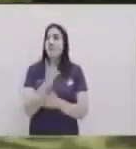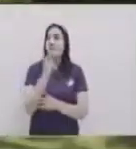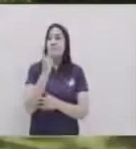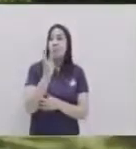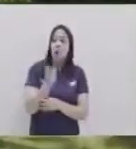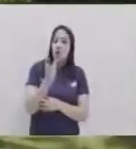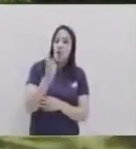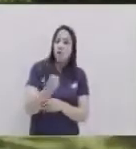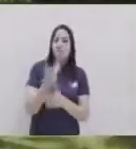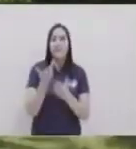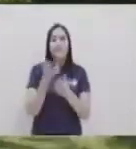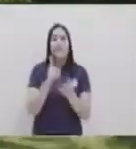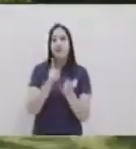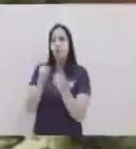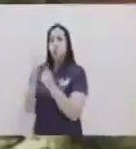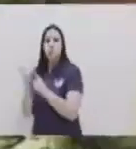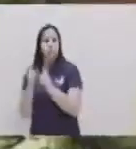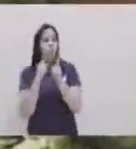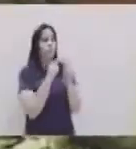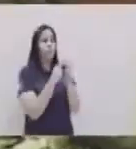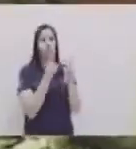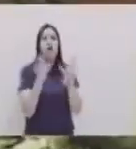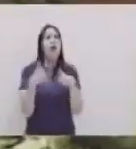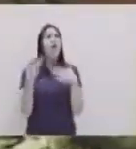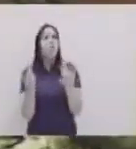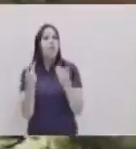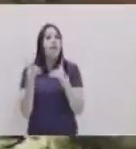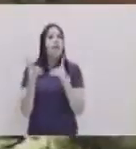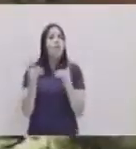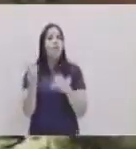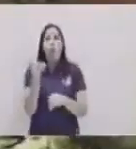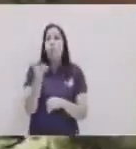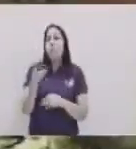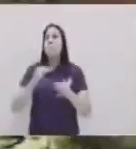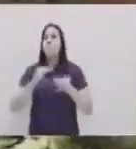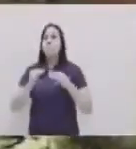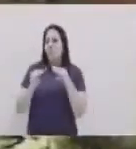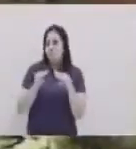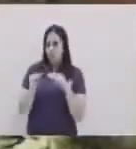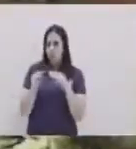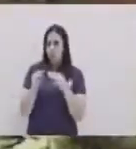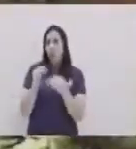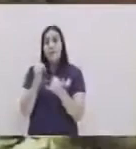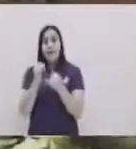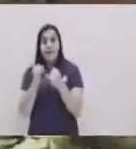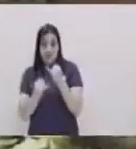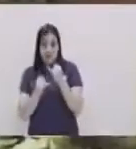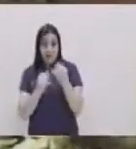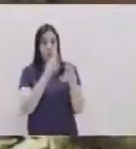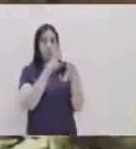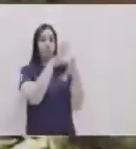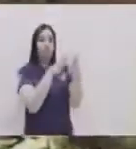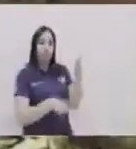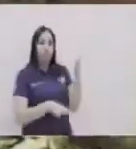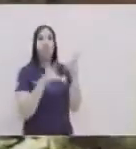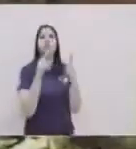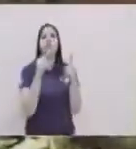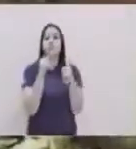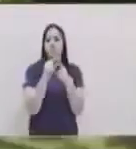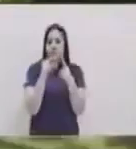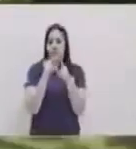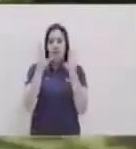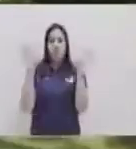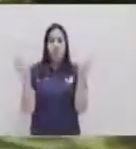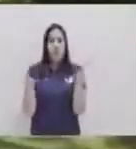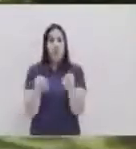Nuevamente vamos a hacer la direccionalidad de las señas, el movimiento, y al terminar el listado de palabras vamos a